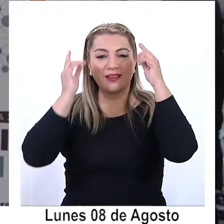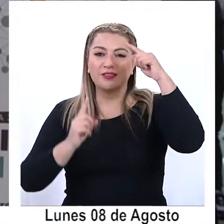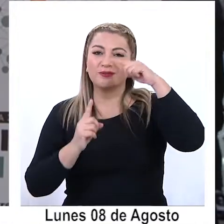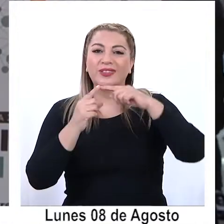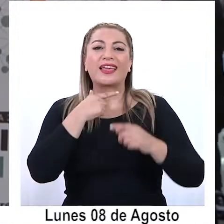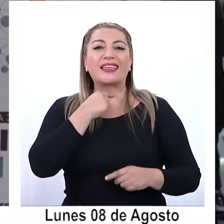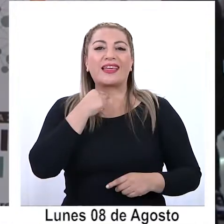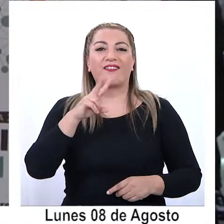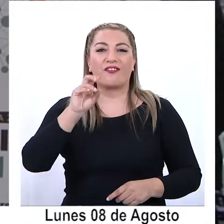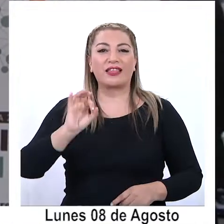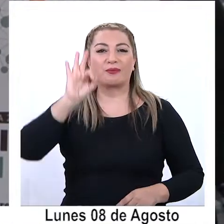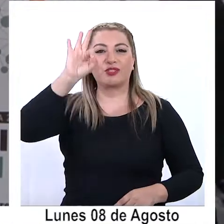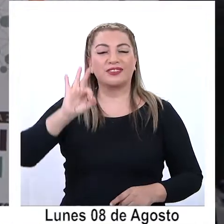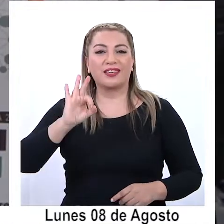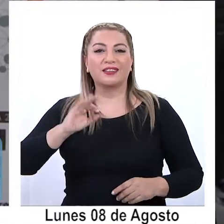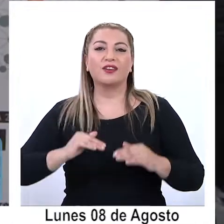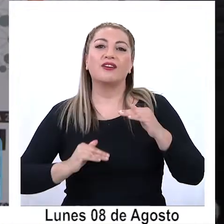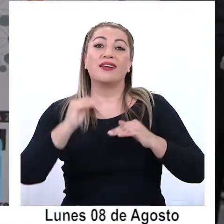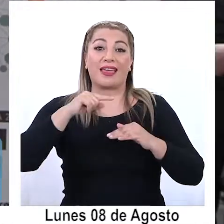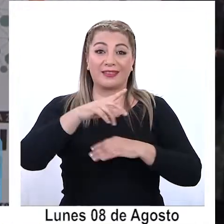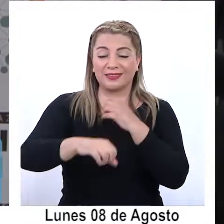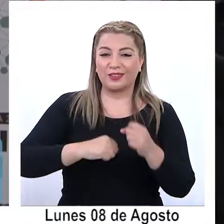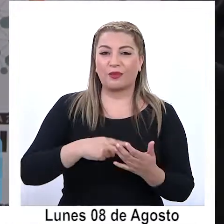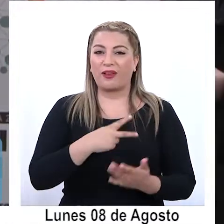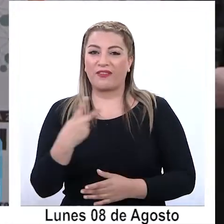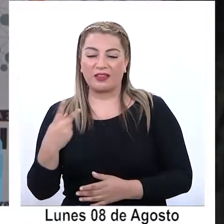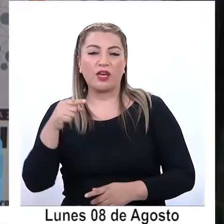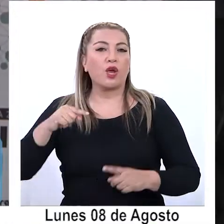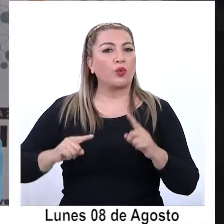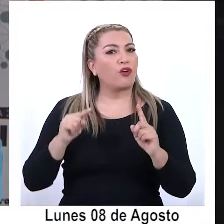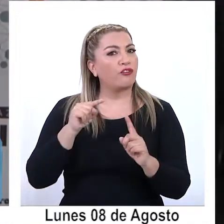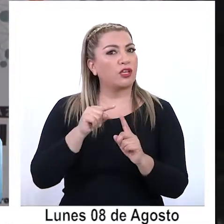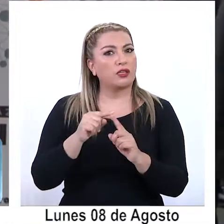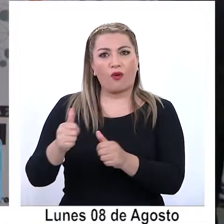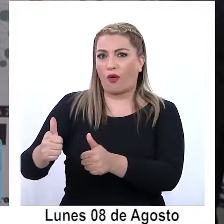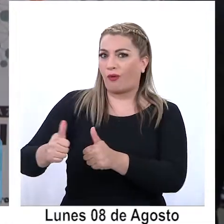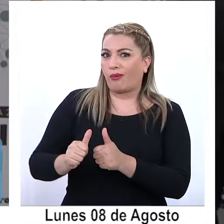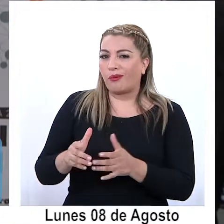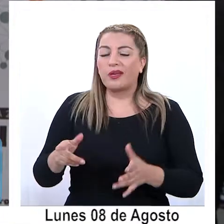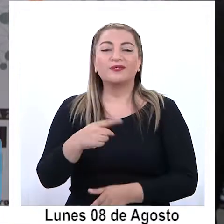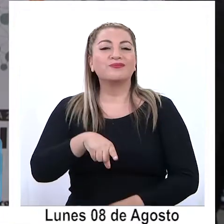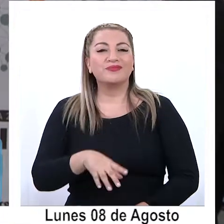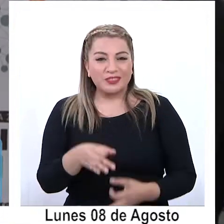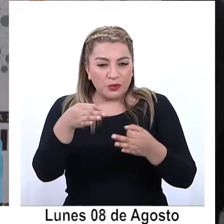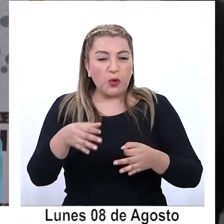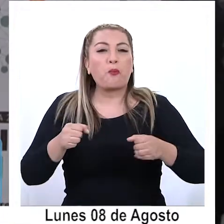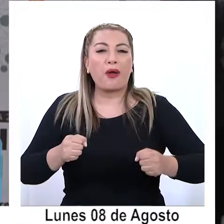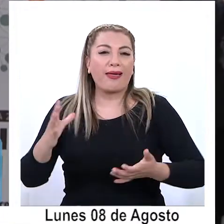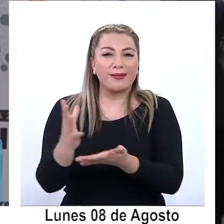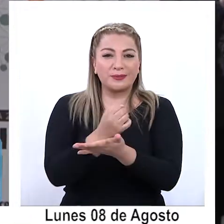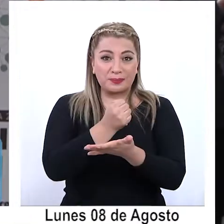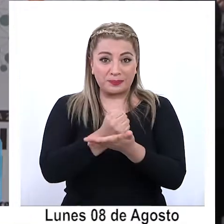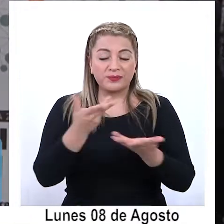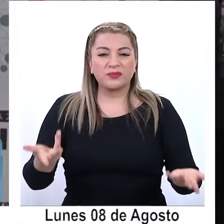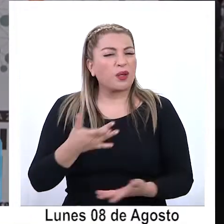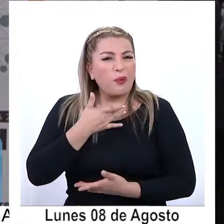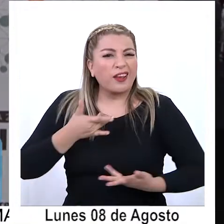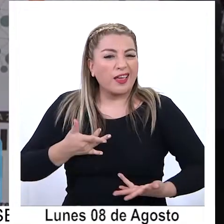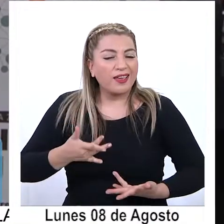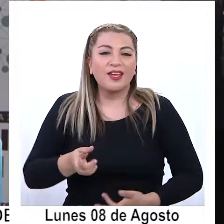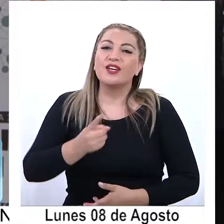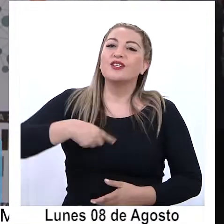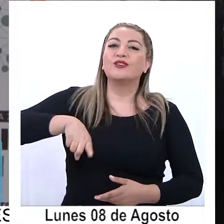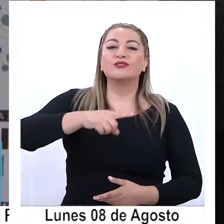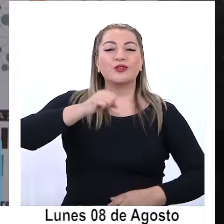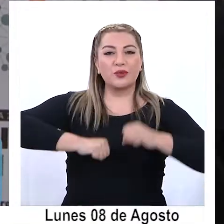al 20% durante el 2022, que es una meta súper desafiante, pero estamos seguros que lo podremos lograr. ¿Por qué? Porque somos